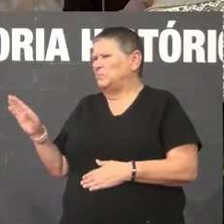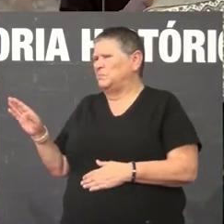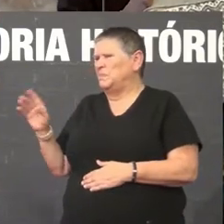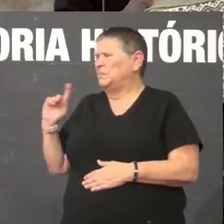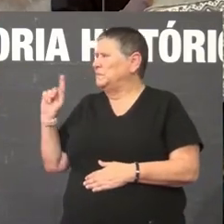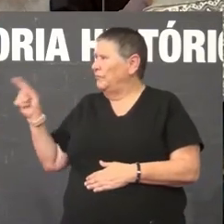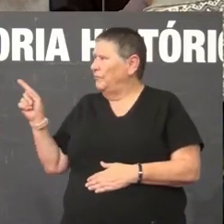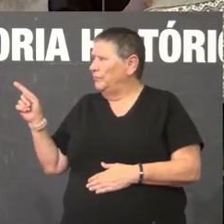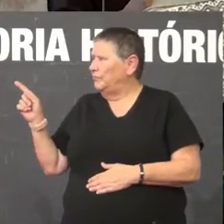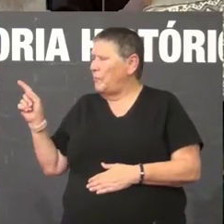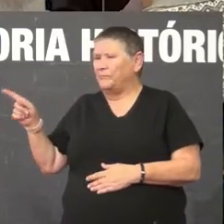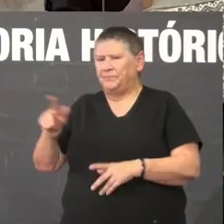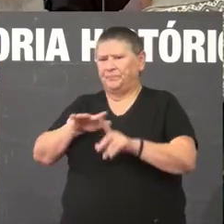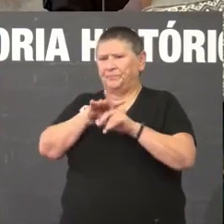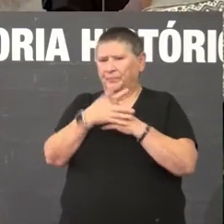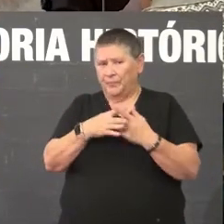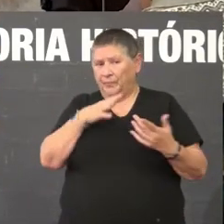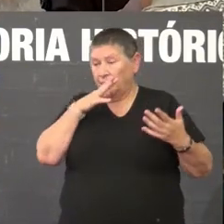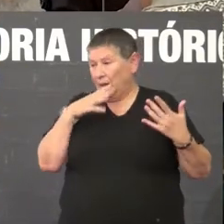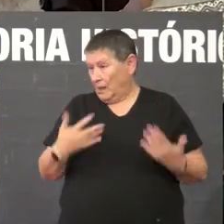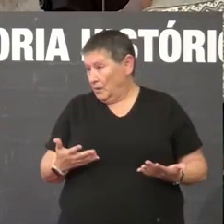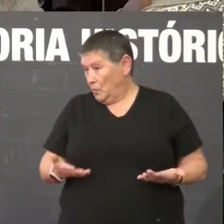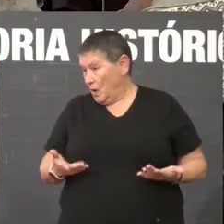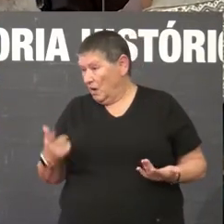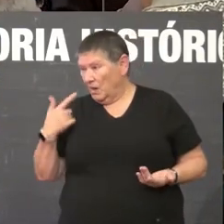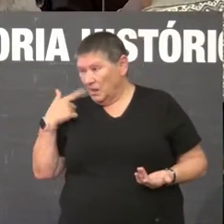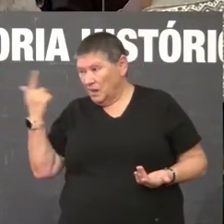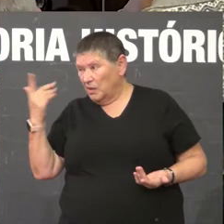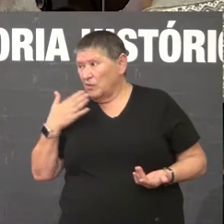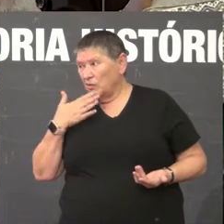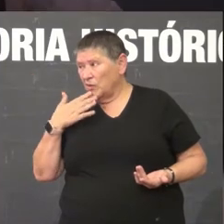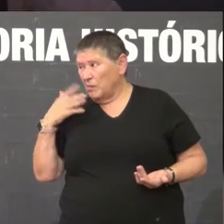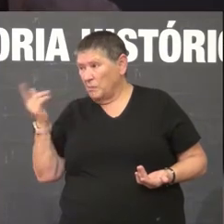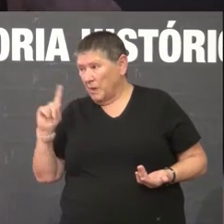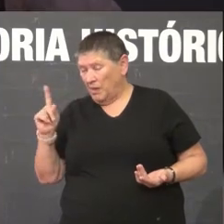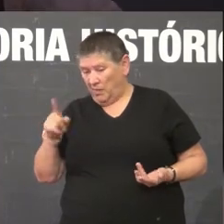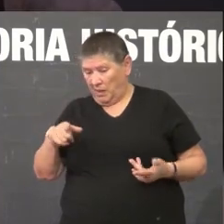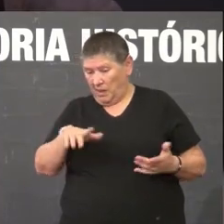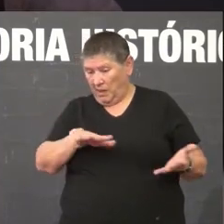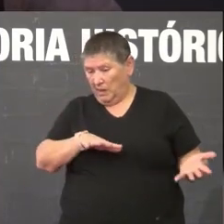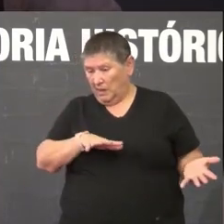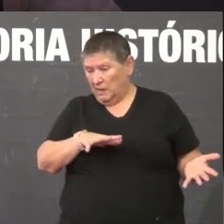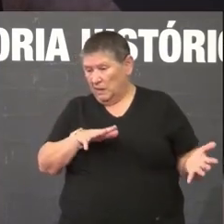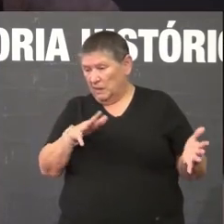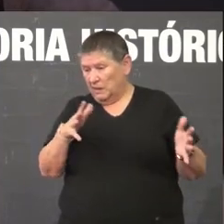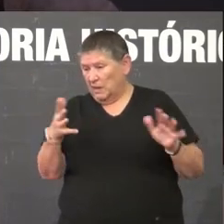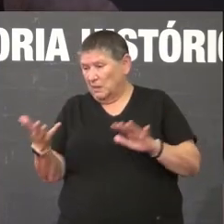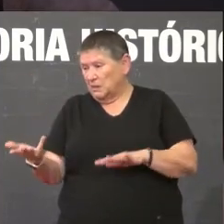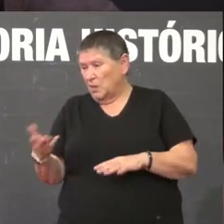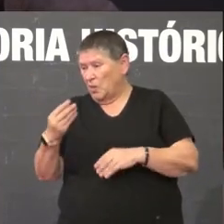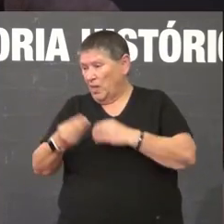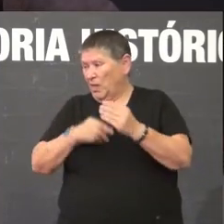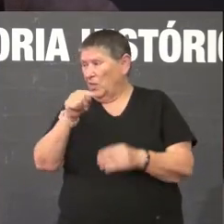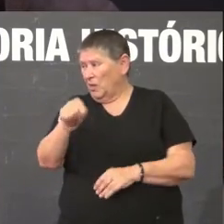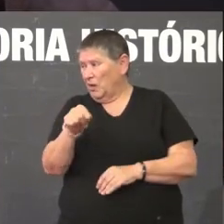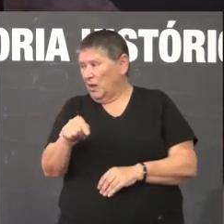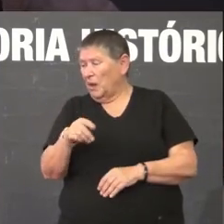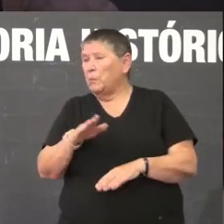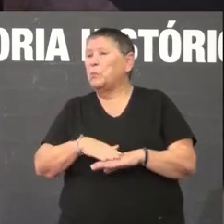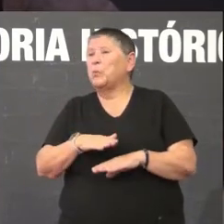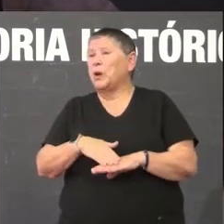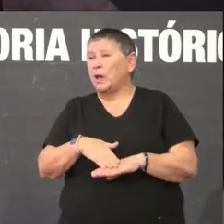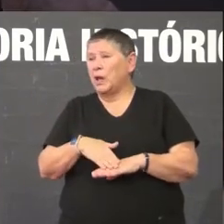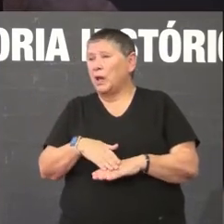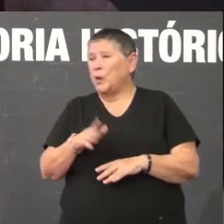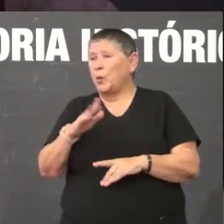que a situación actual a que temos e que a transición foi desa forma porque non había unha forza suficiente